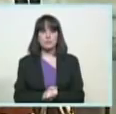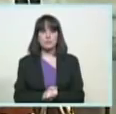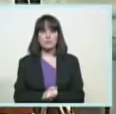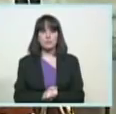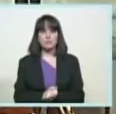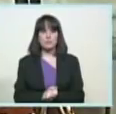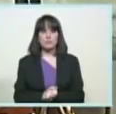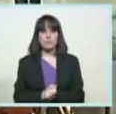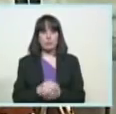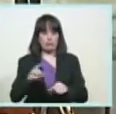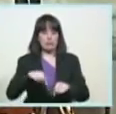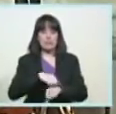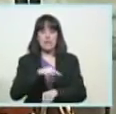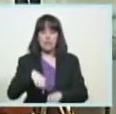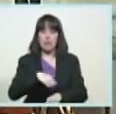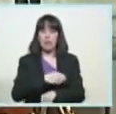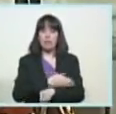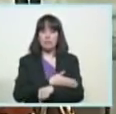se ha tardado